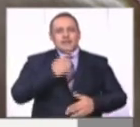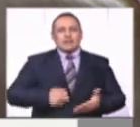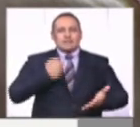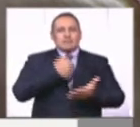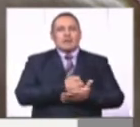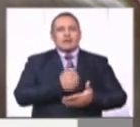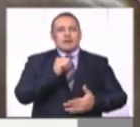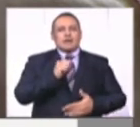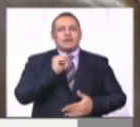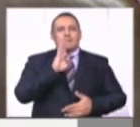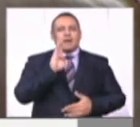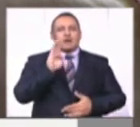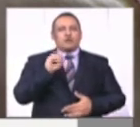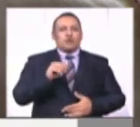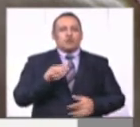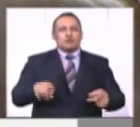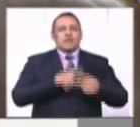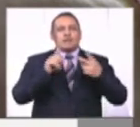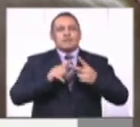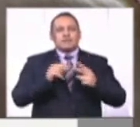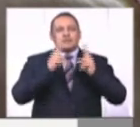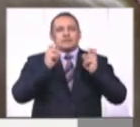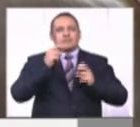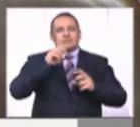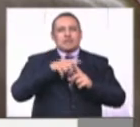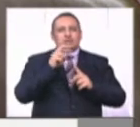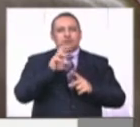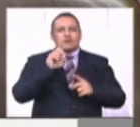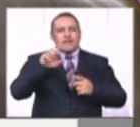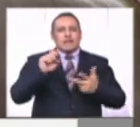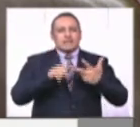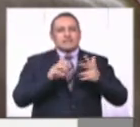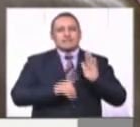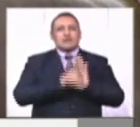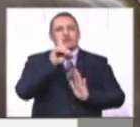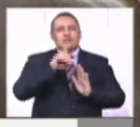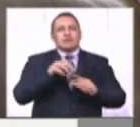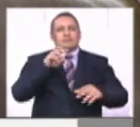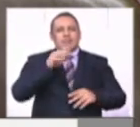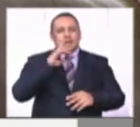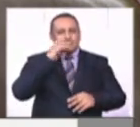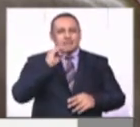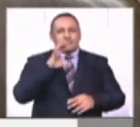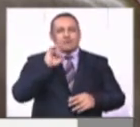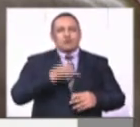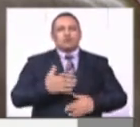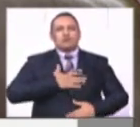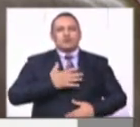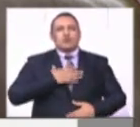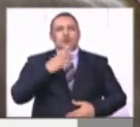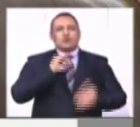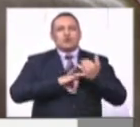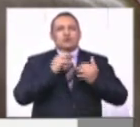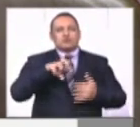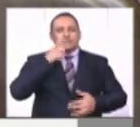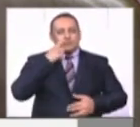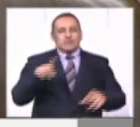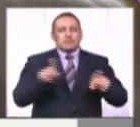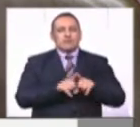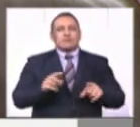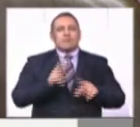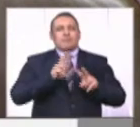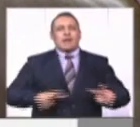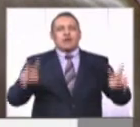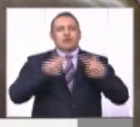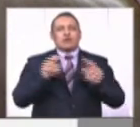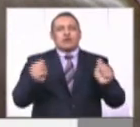a banco inmobiliaria naturale desarrolladora del Pacífico de los dueños de cosapi inmobiliaria valora